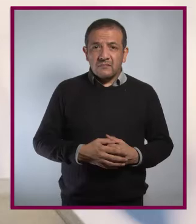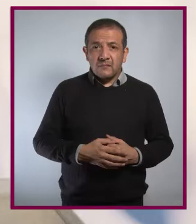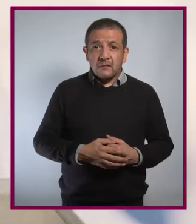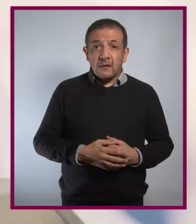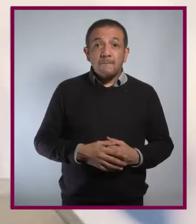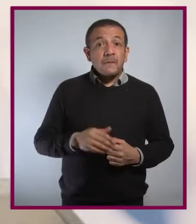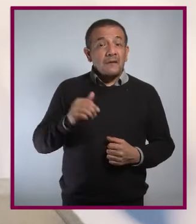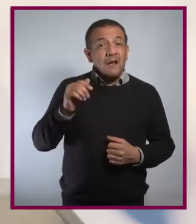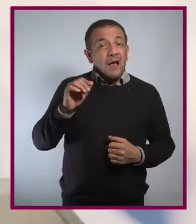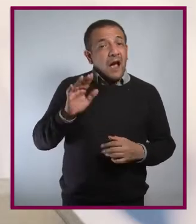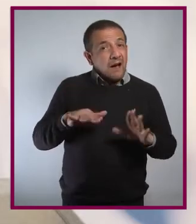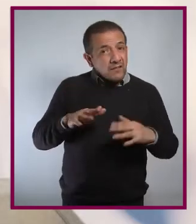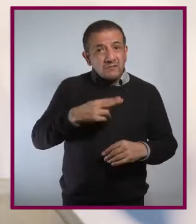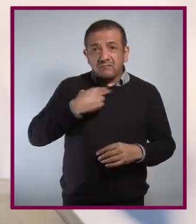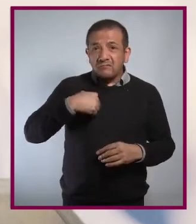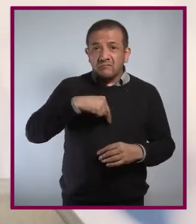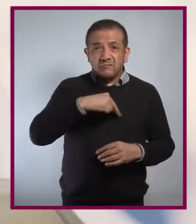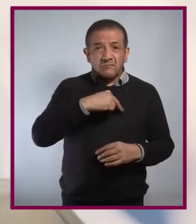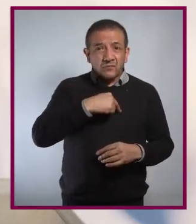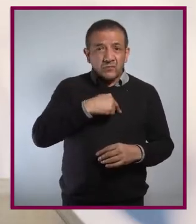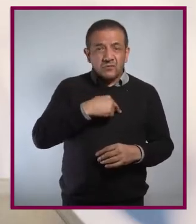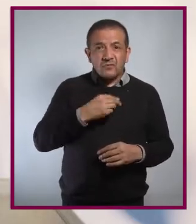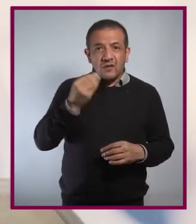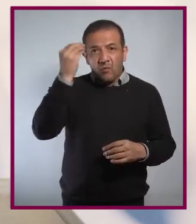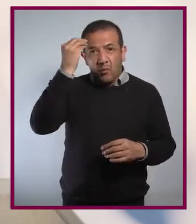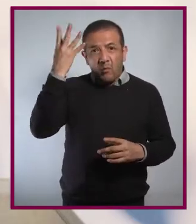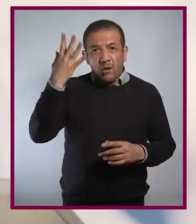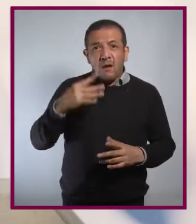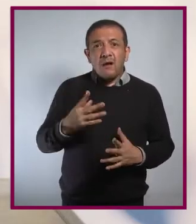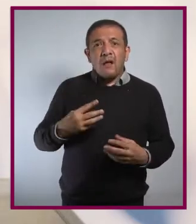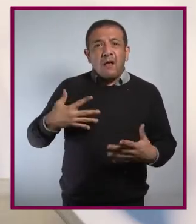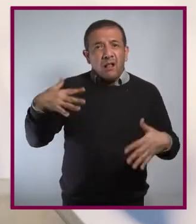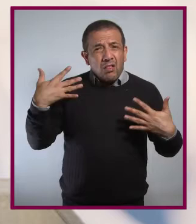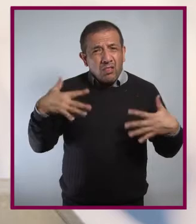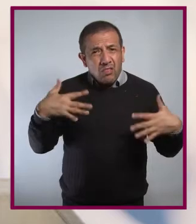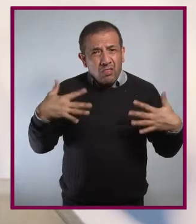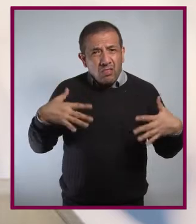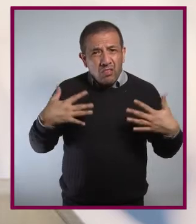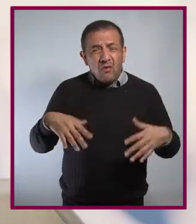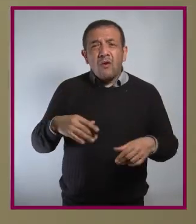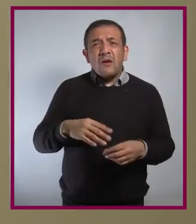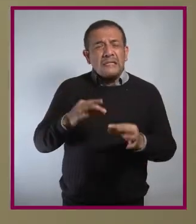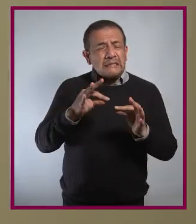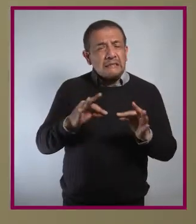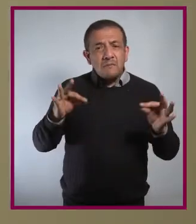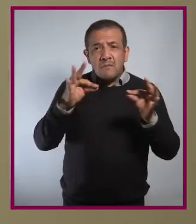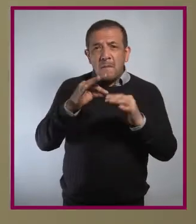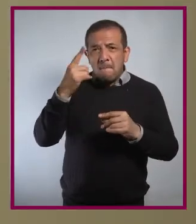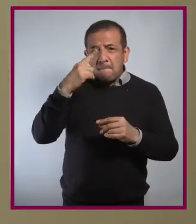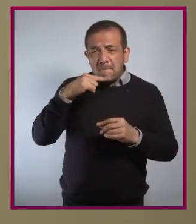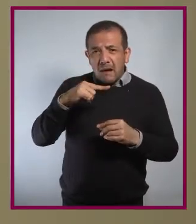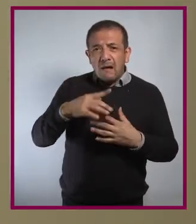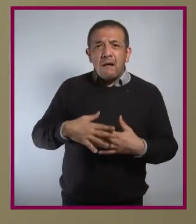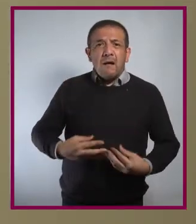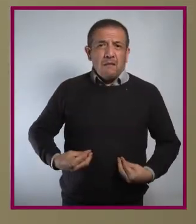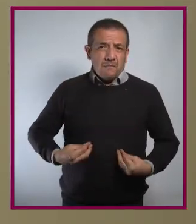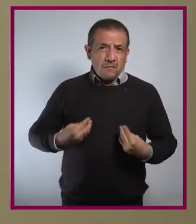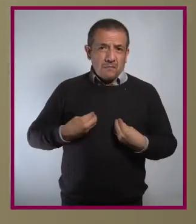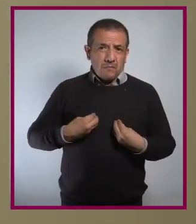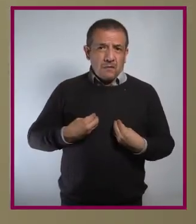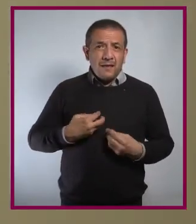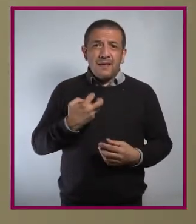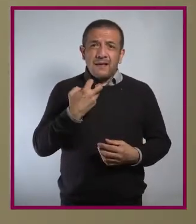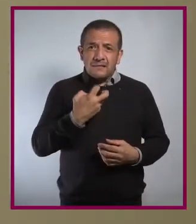Lo que no siempre recordamos es que el dolor es fundamental para nuestra supervivencia. ¿Sabes por qué? Nos permite evitar